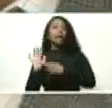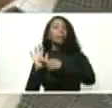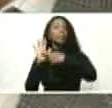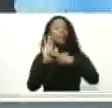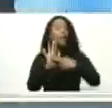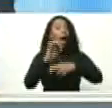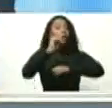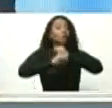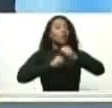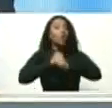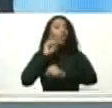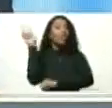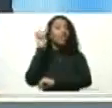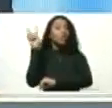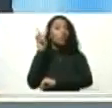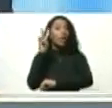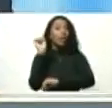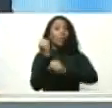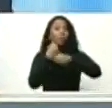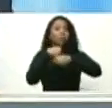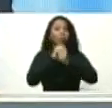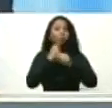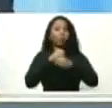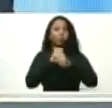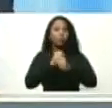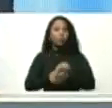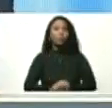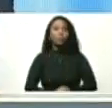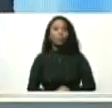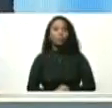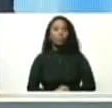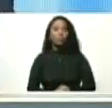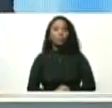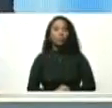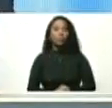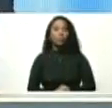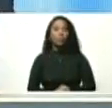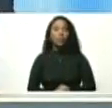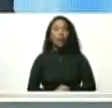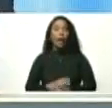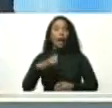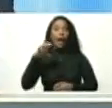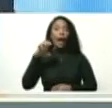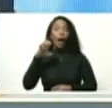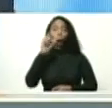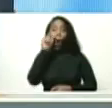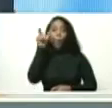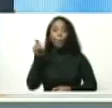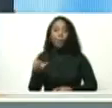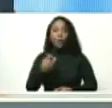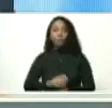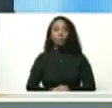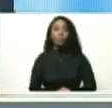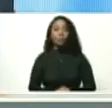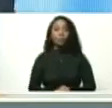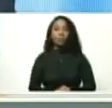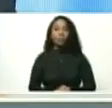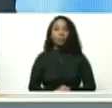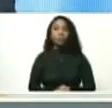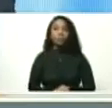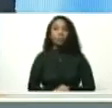de la Asociación Venezolana de Molinos de Trigo, ASOTRIGO. Eduardo Bianco,